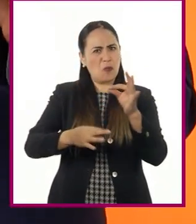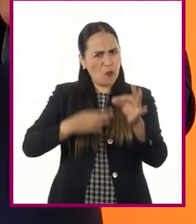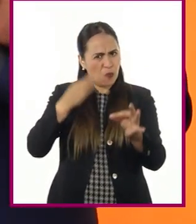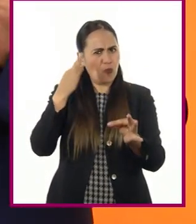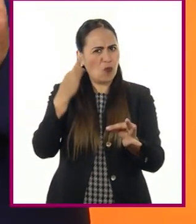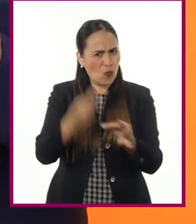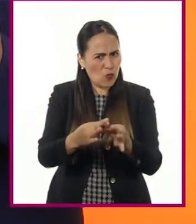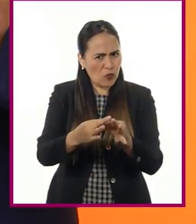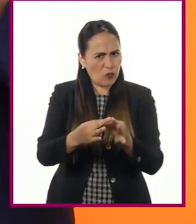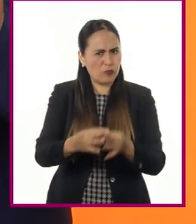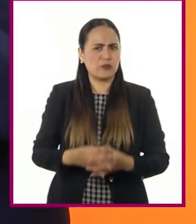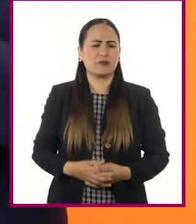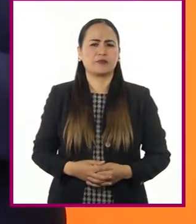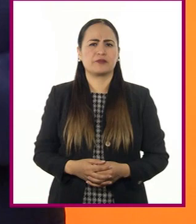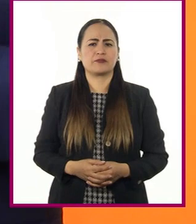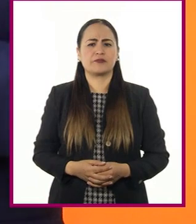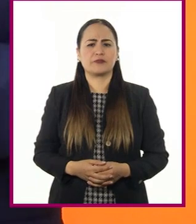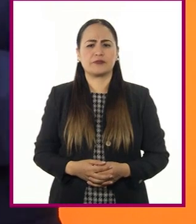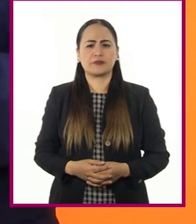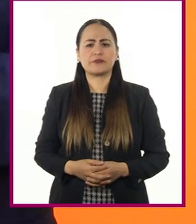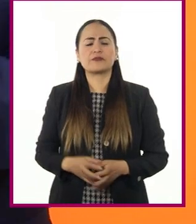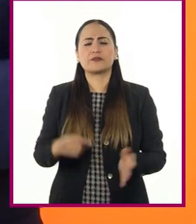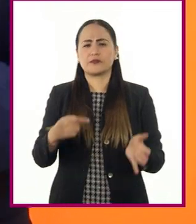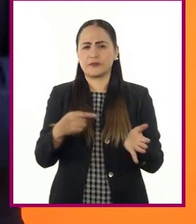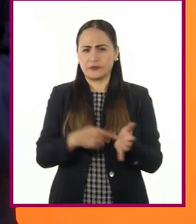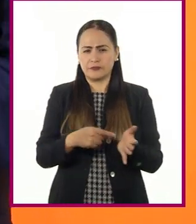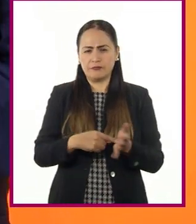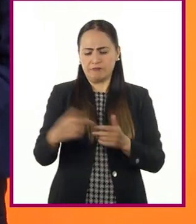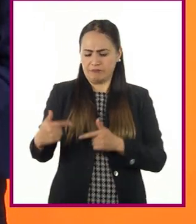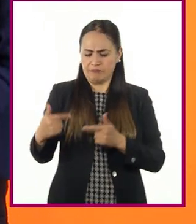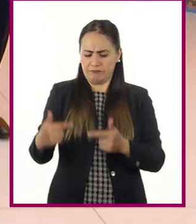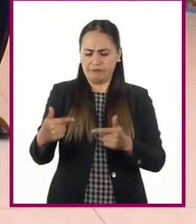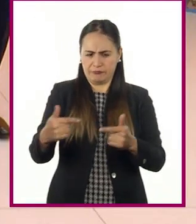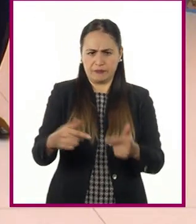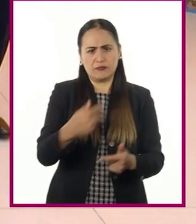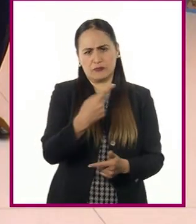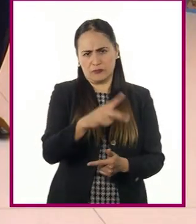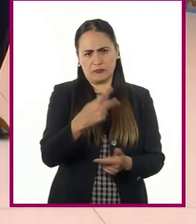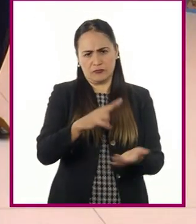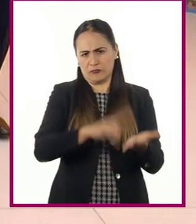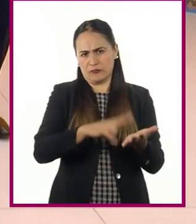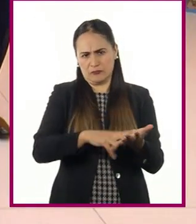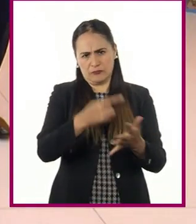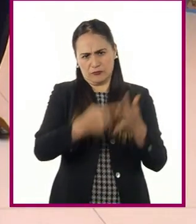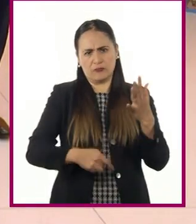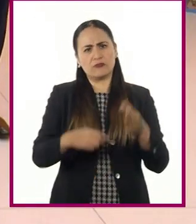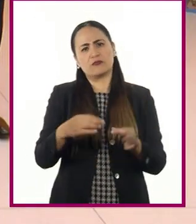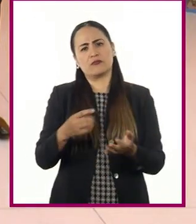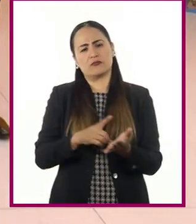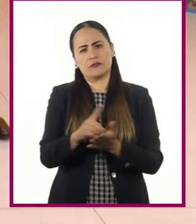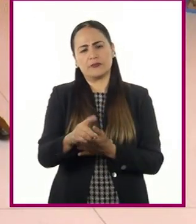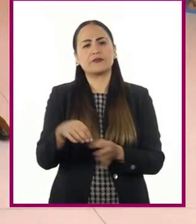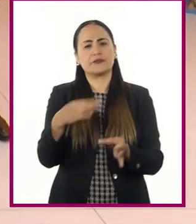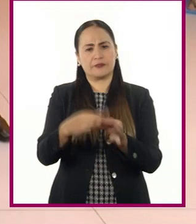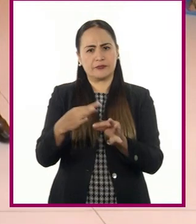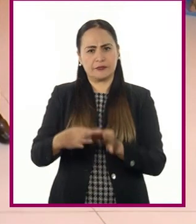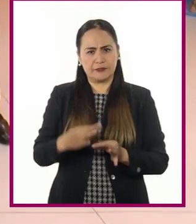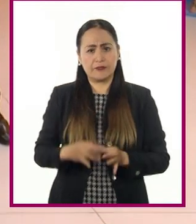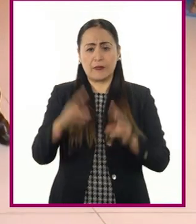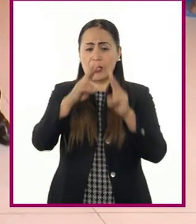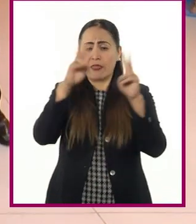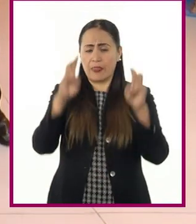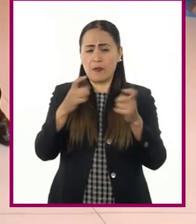cada momento se han ofrecido a cada generación. El tema de la libertad es de suma importancia